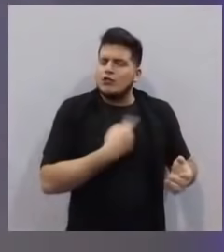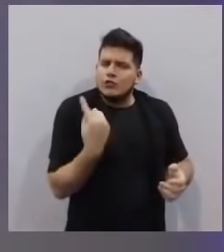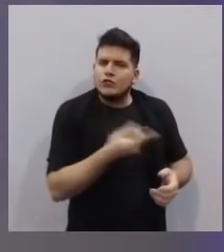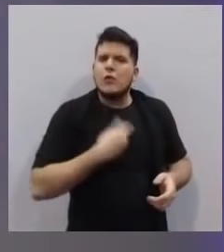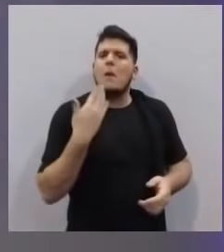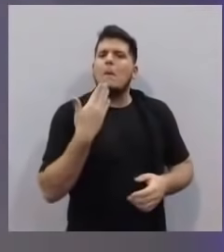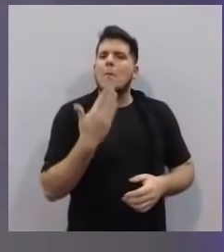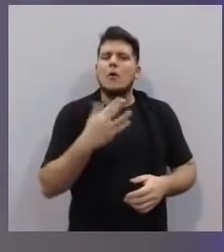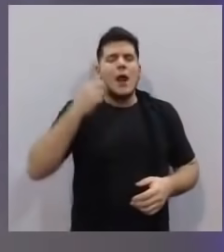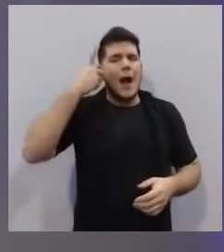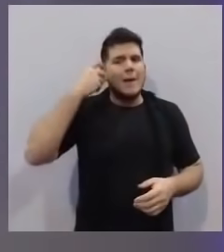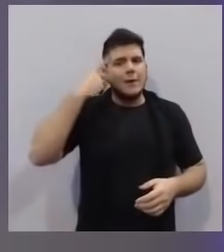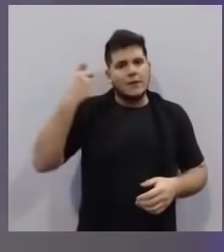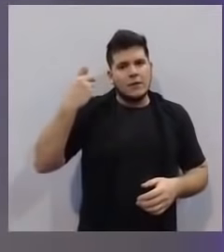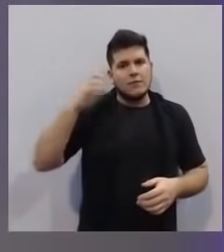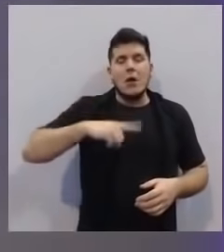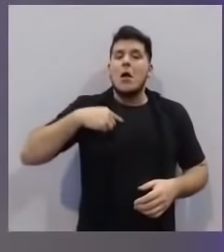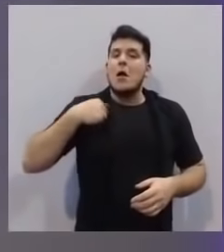para entender